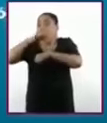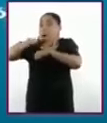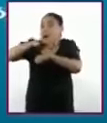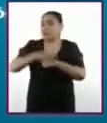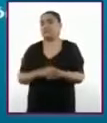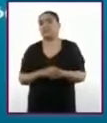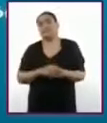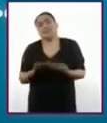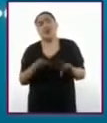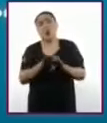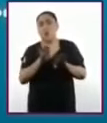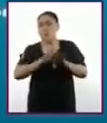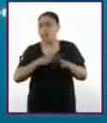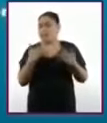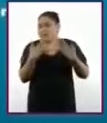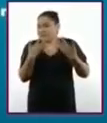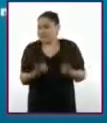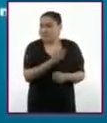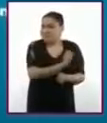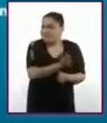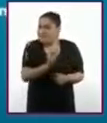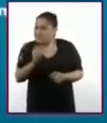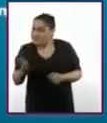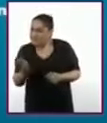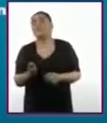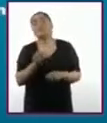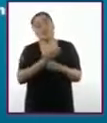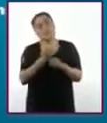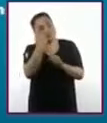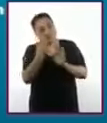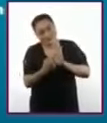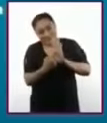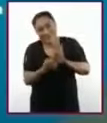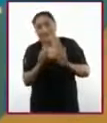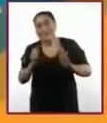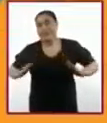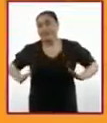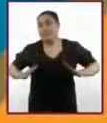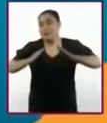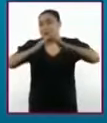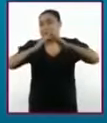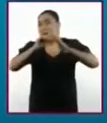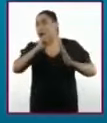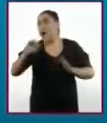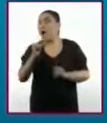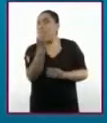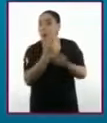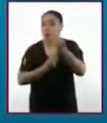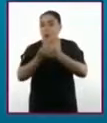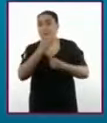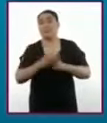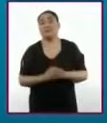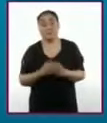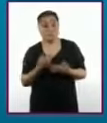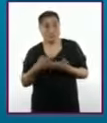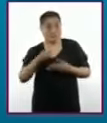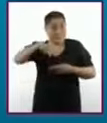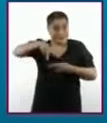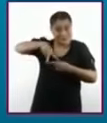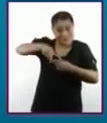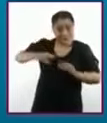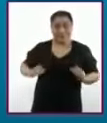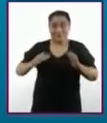comprender mejor cómo se dan estas relaciones, echemos un vistazo a la pirámide alimentaria. En la pirámide, igual que en